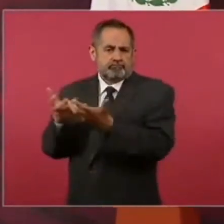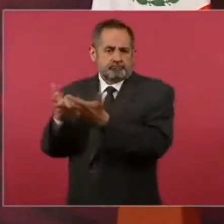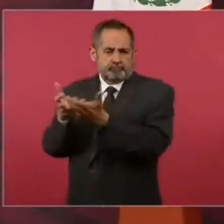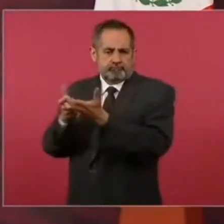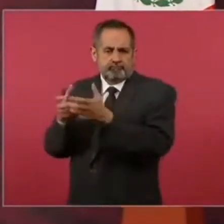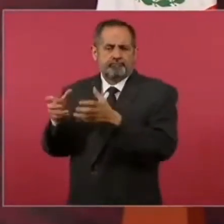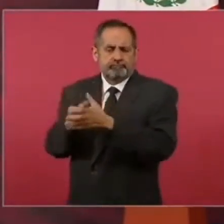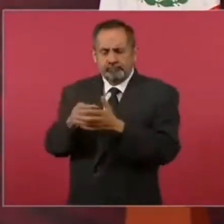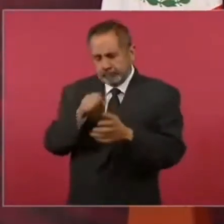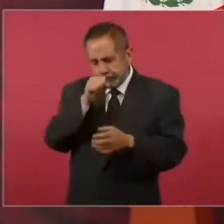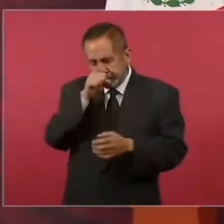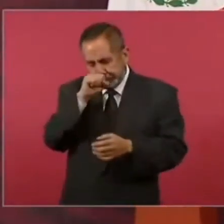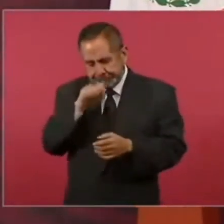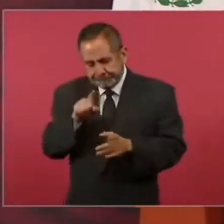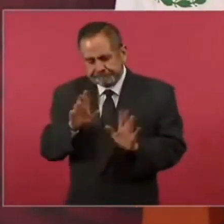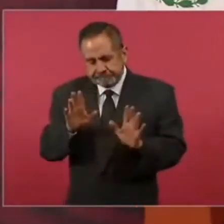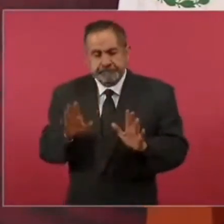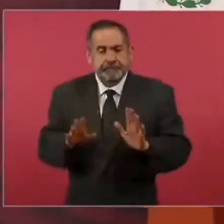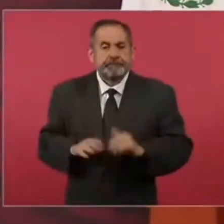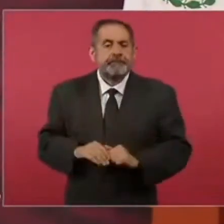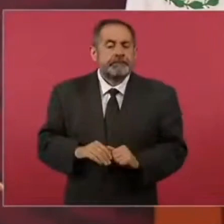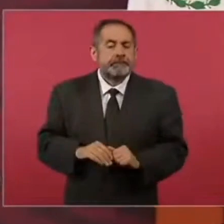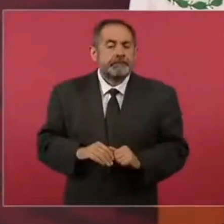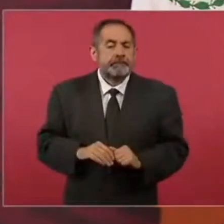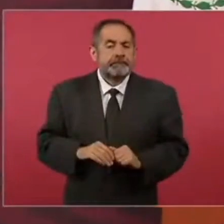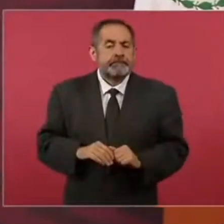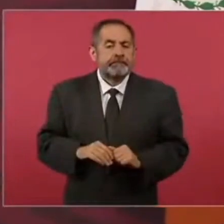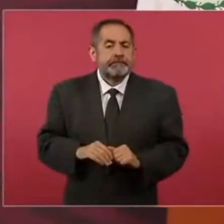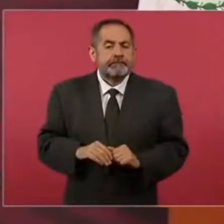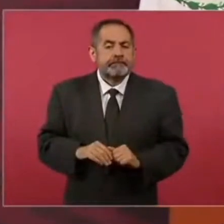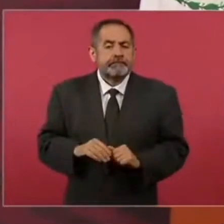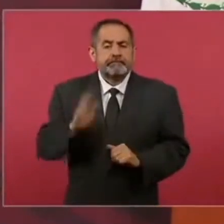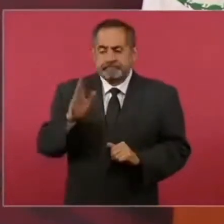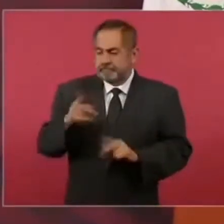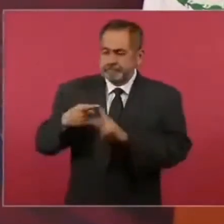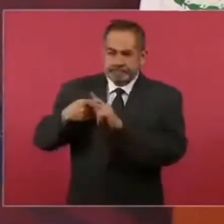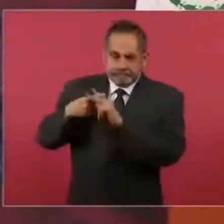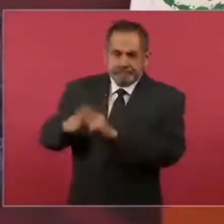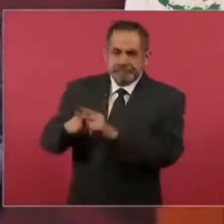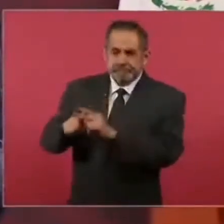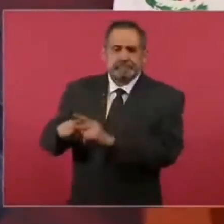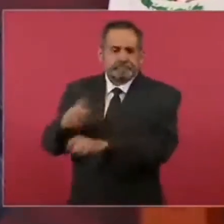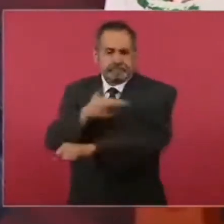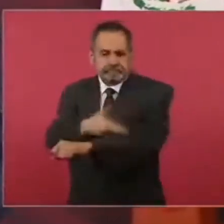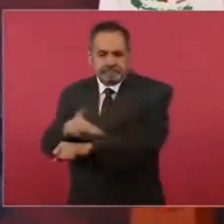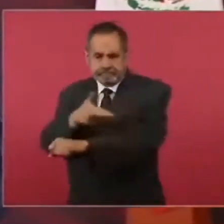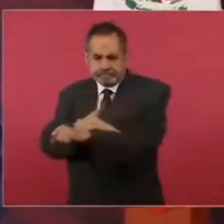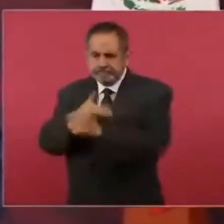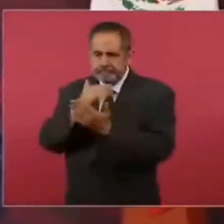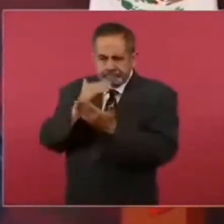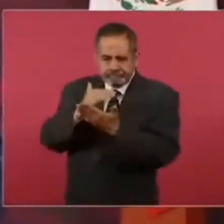han integrado. Entonces, ya inició este proceso